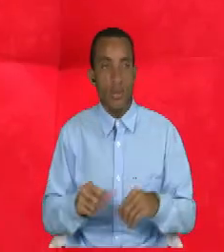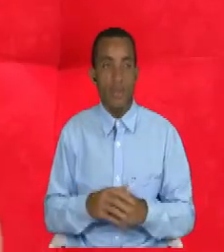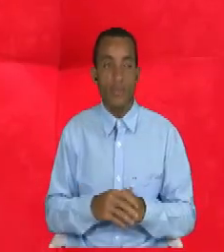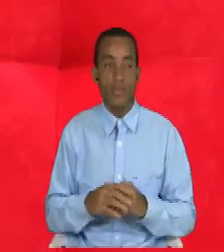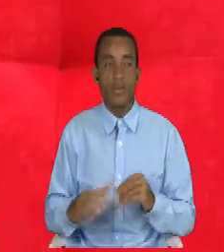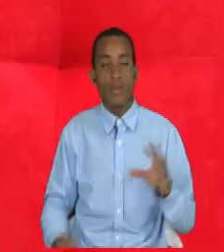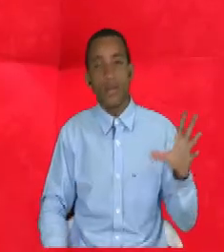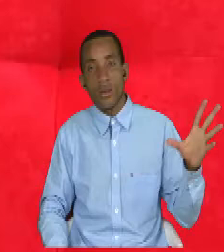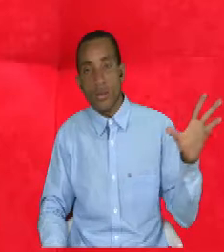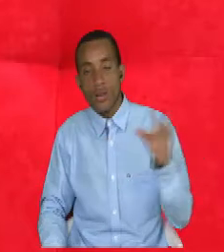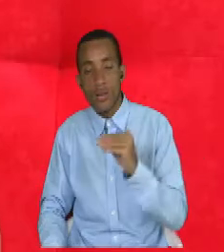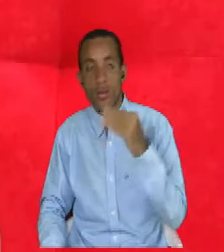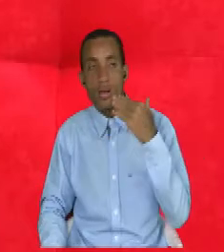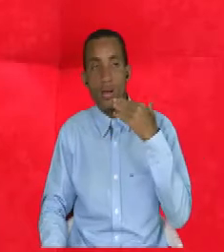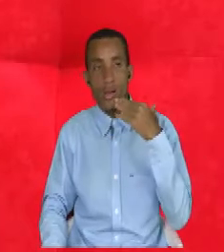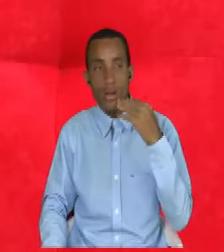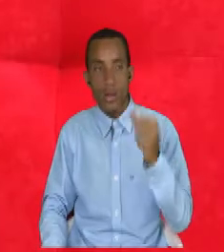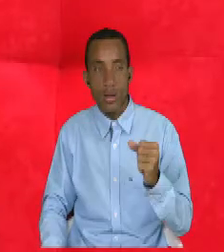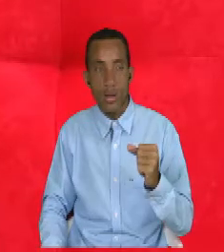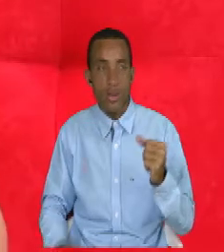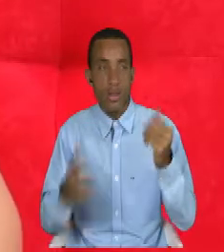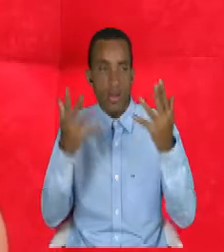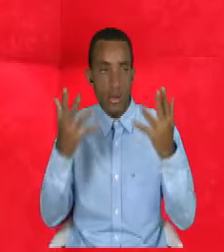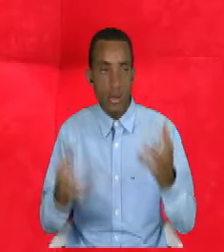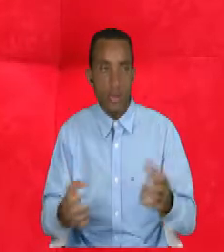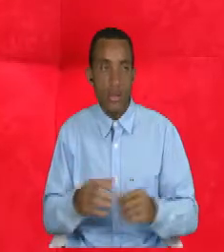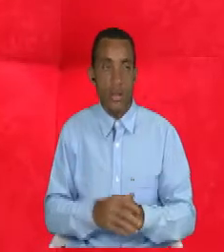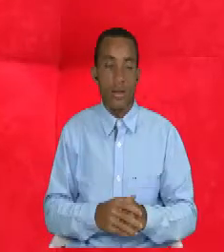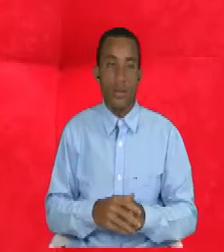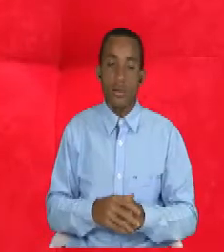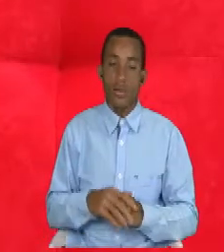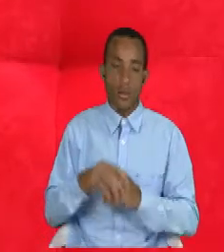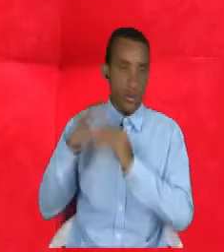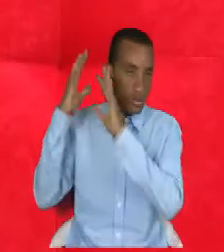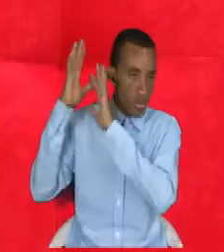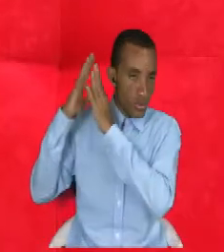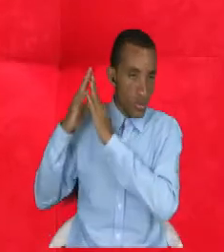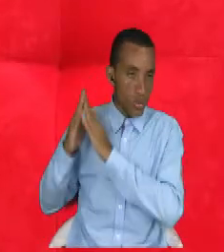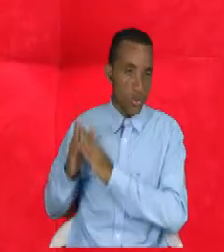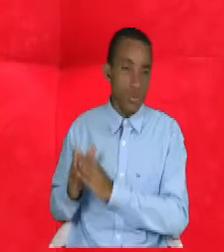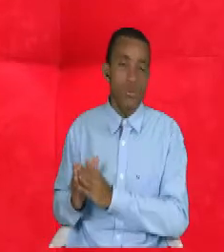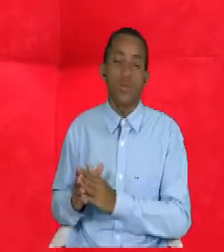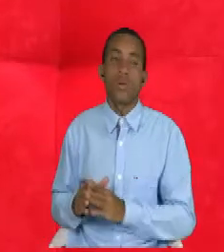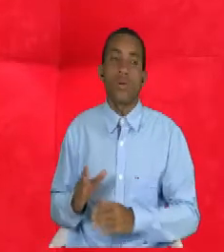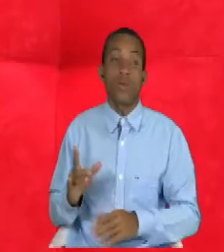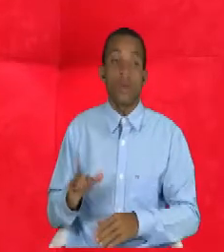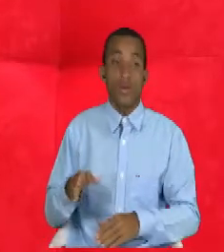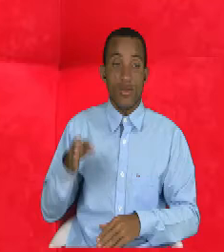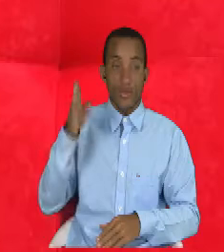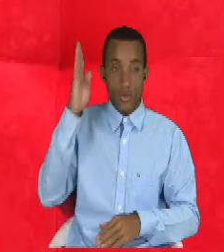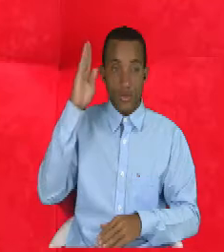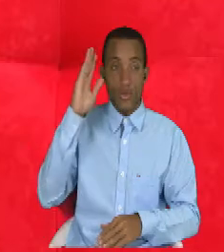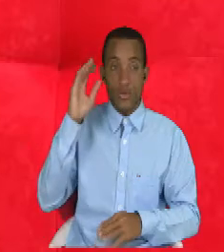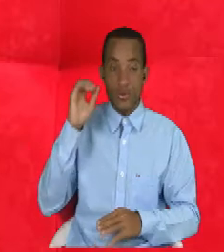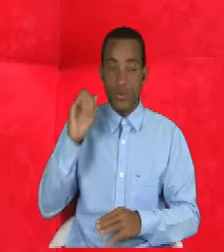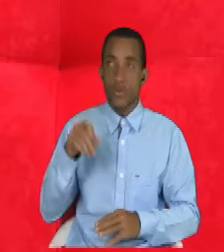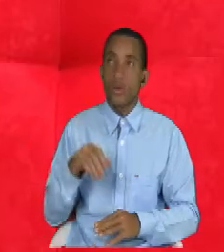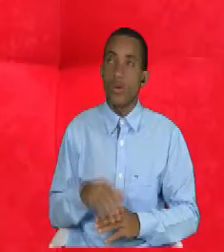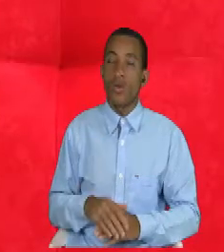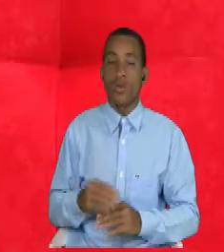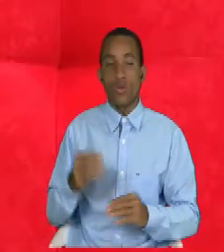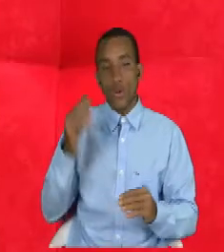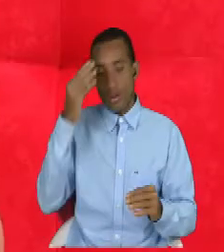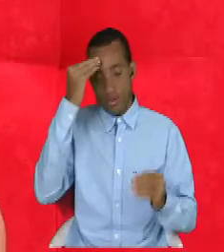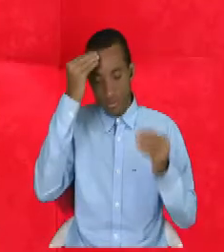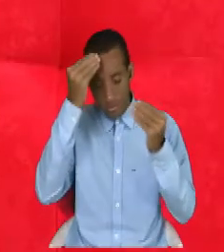damas que quieran lucir un cabello de verdad que dios nos premió con con este cabello sí y